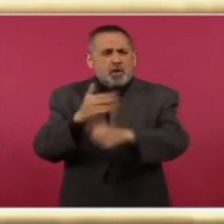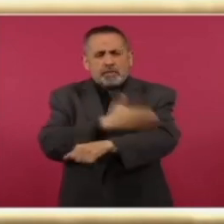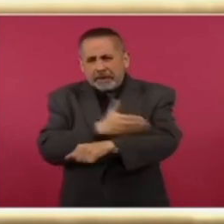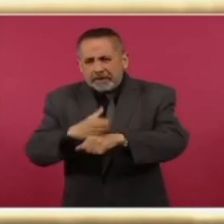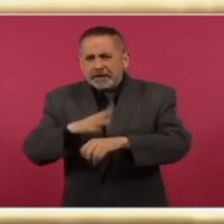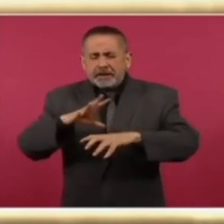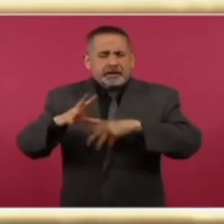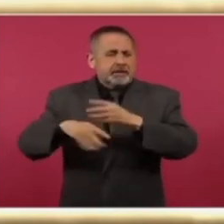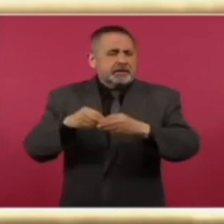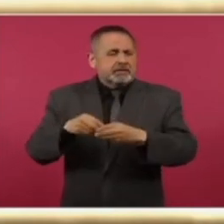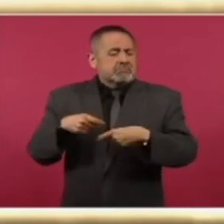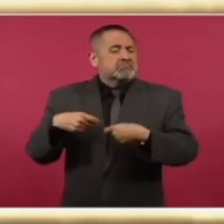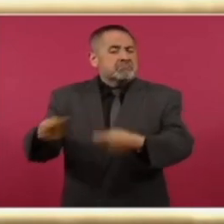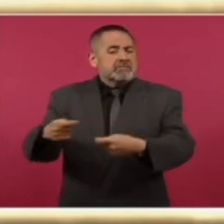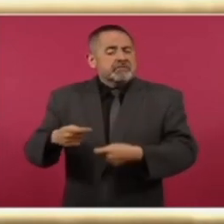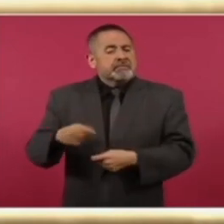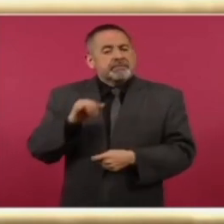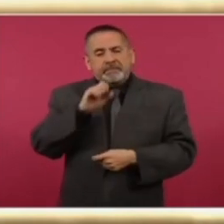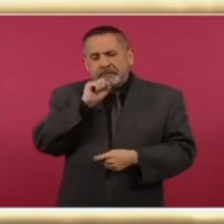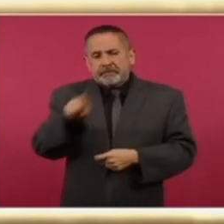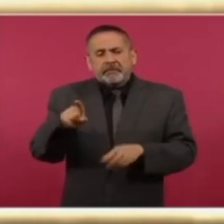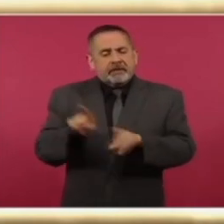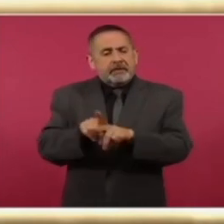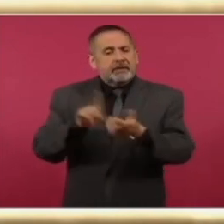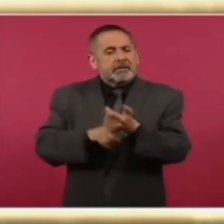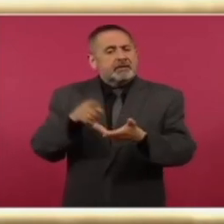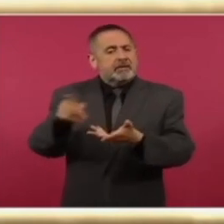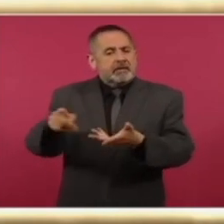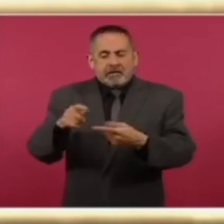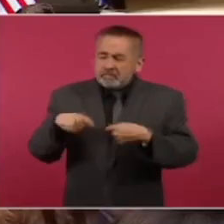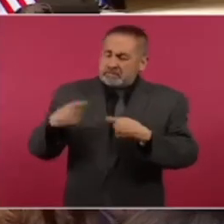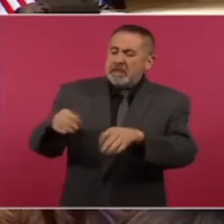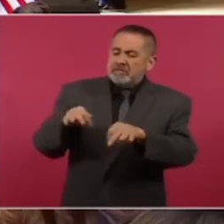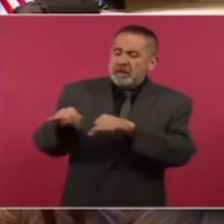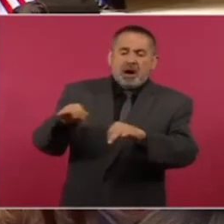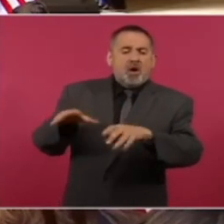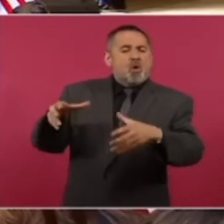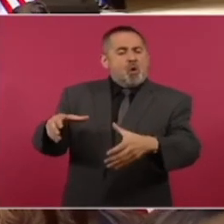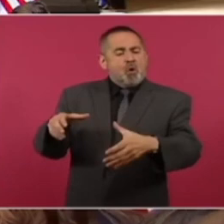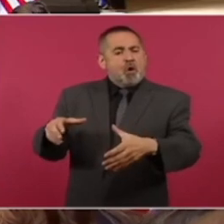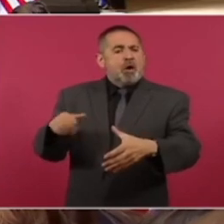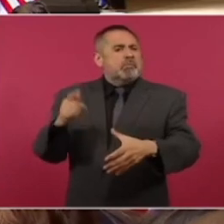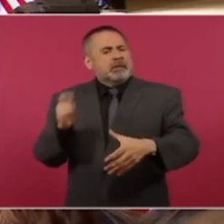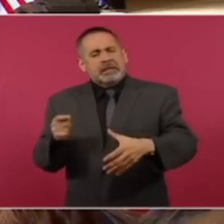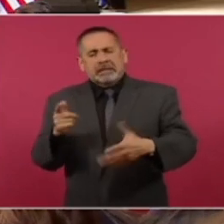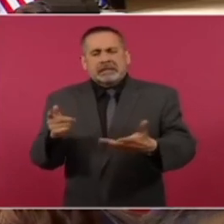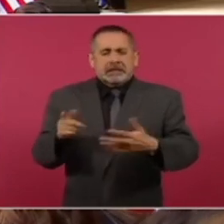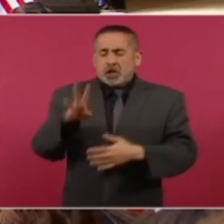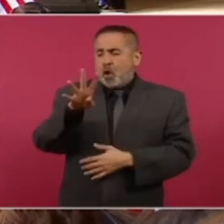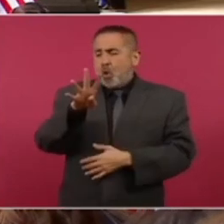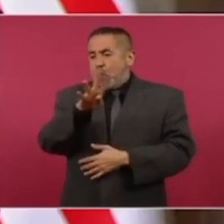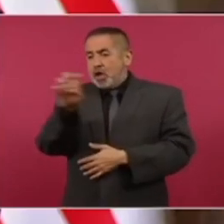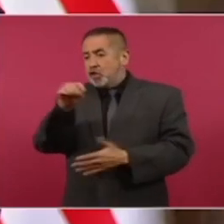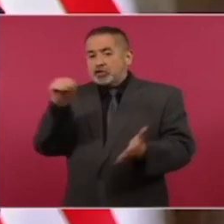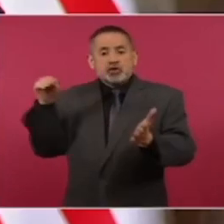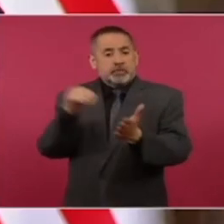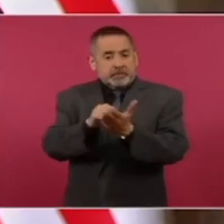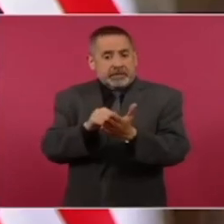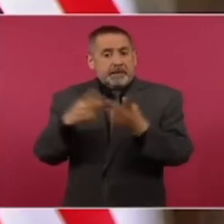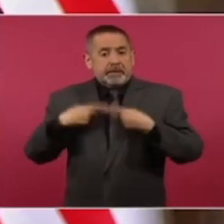maderables y se les da trabajo a más de